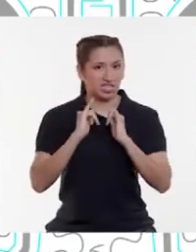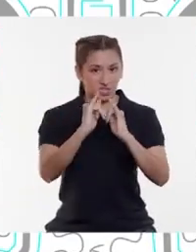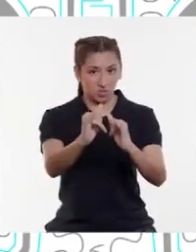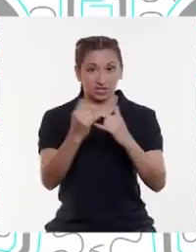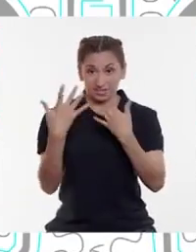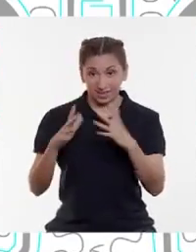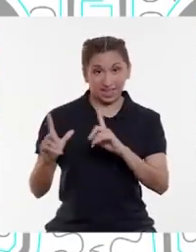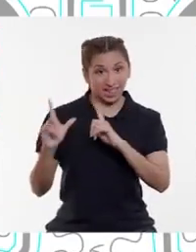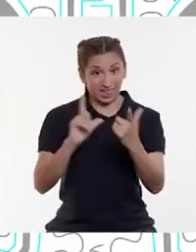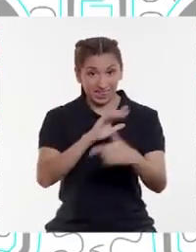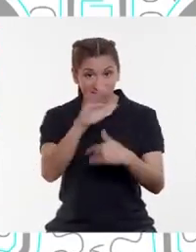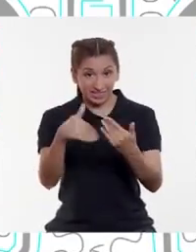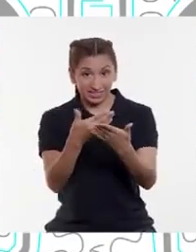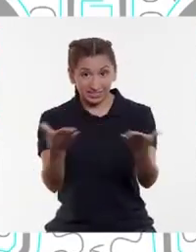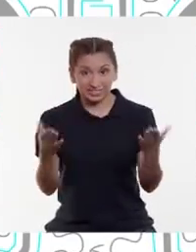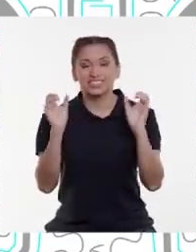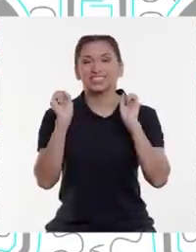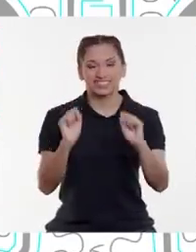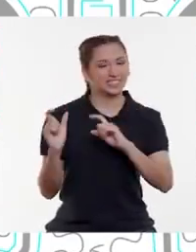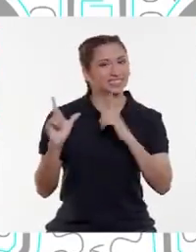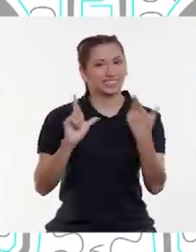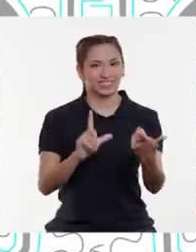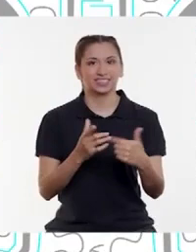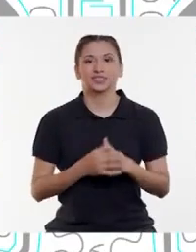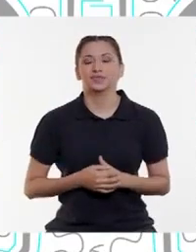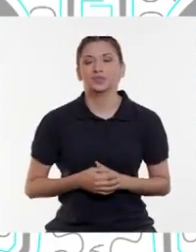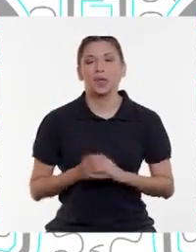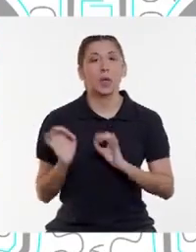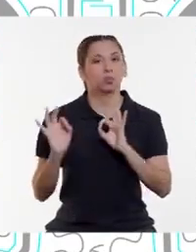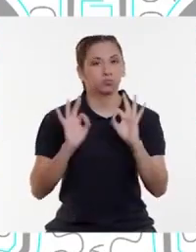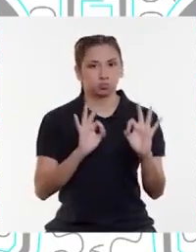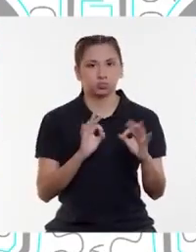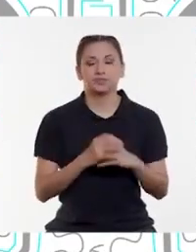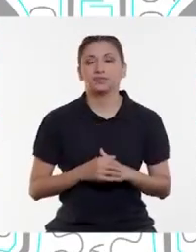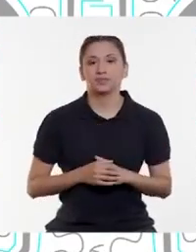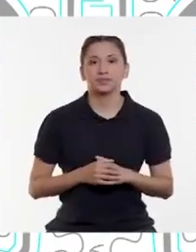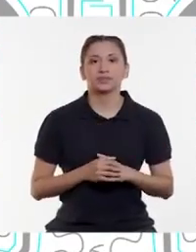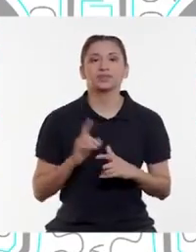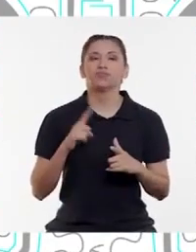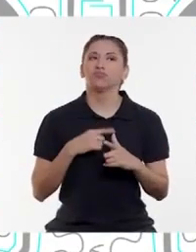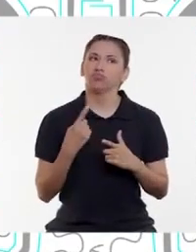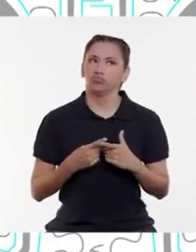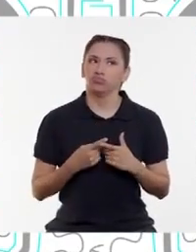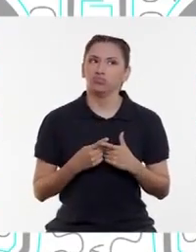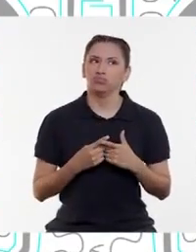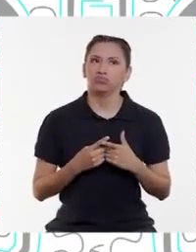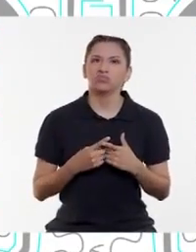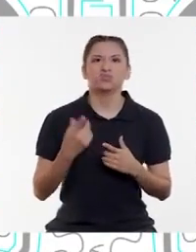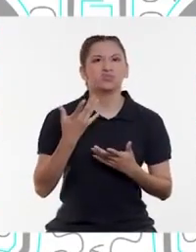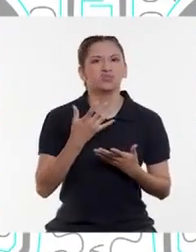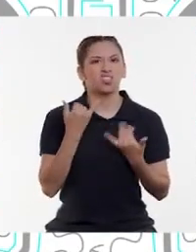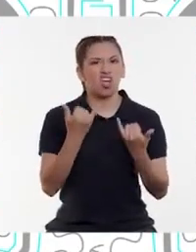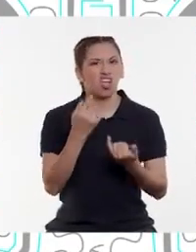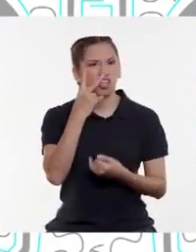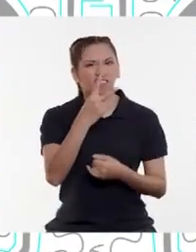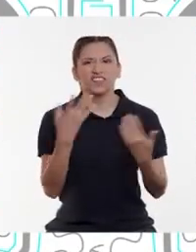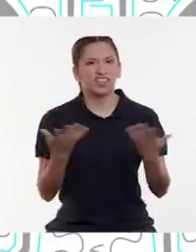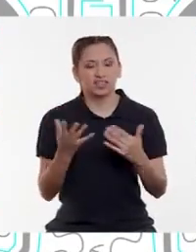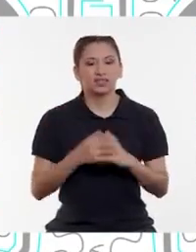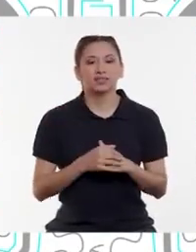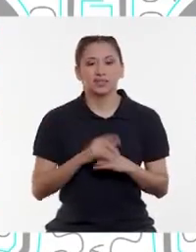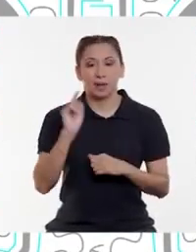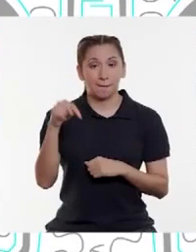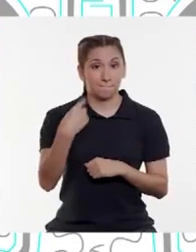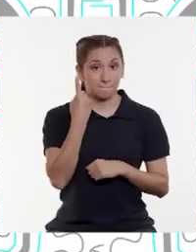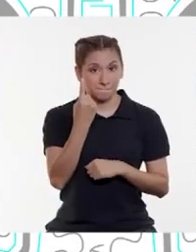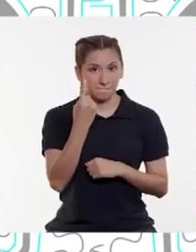mismo. ¿Listas y listos? ¡Listos! ¡Genial! Entonces, ¿qué vimos en el programa de hoy?